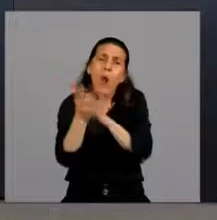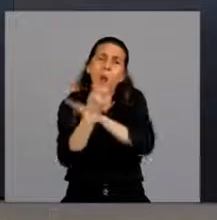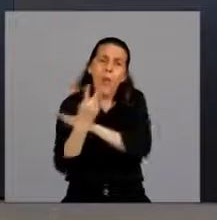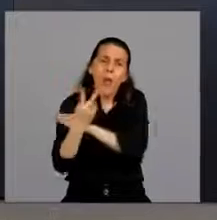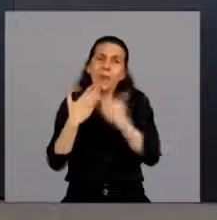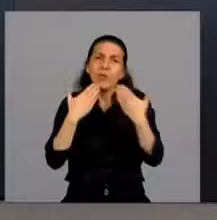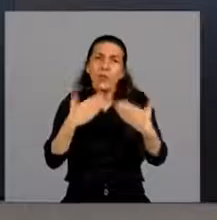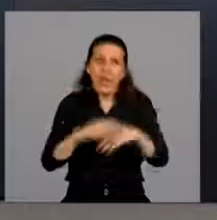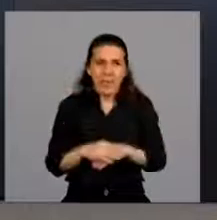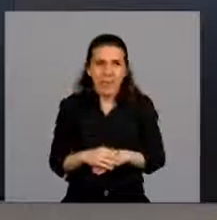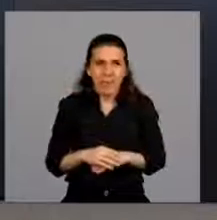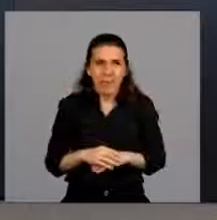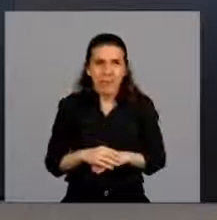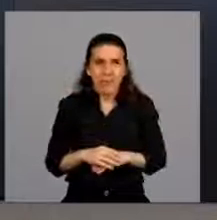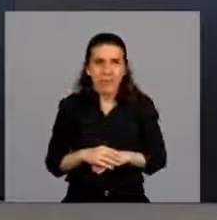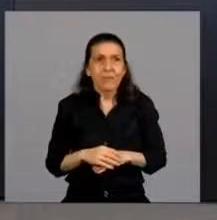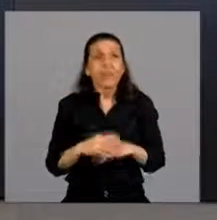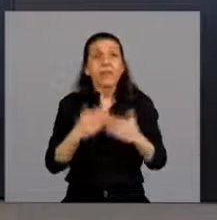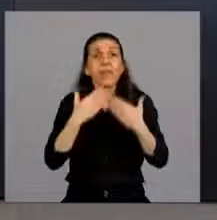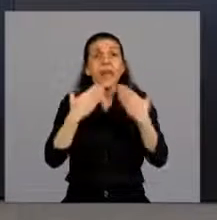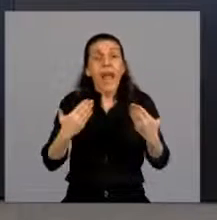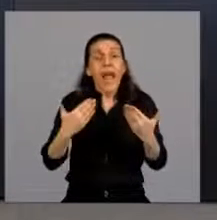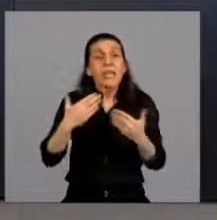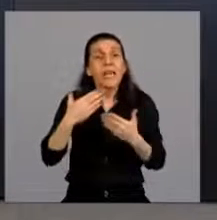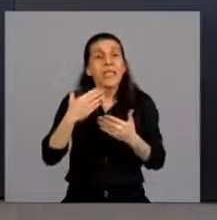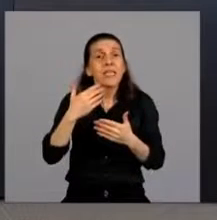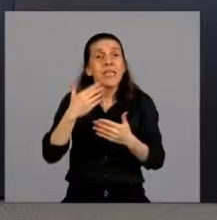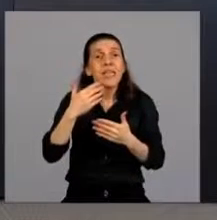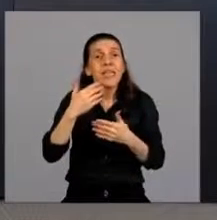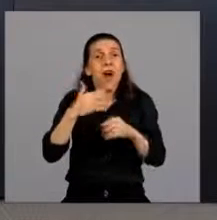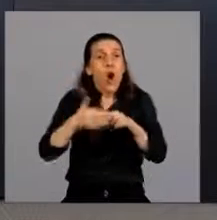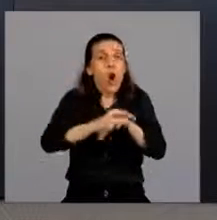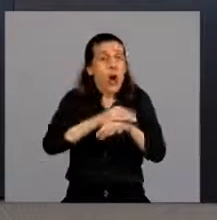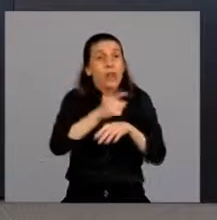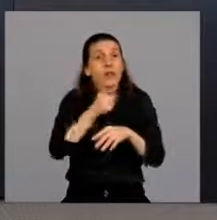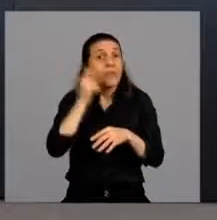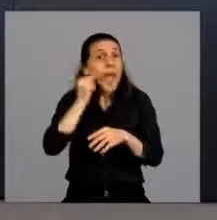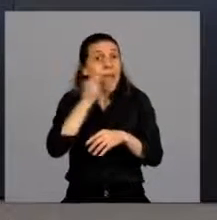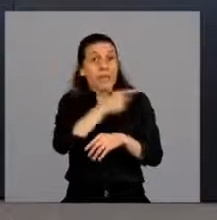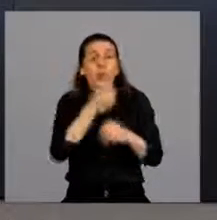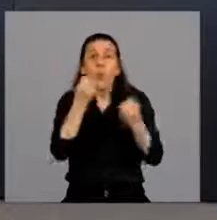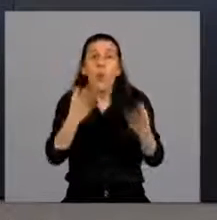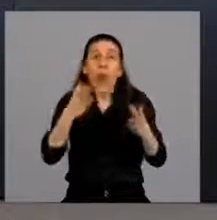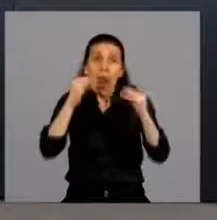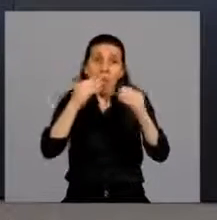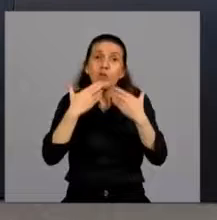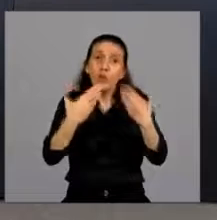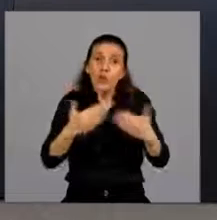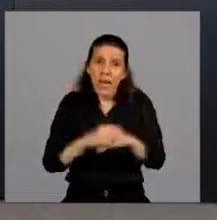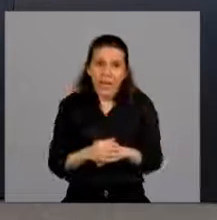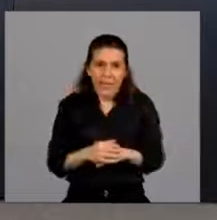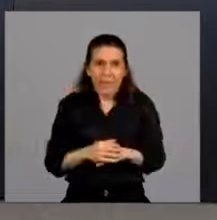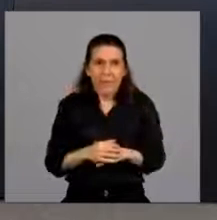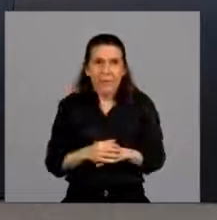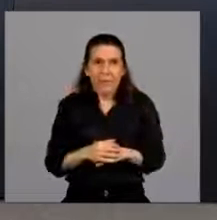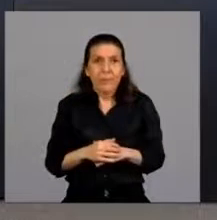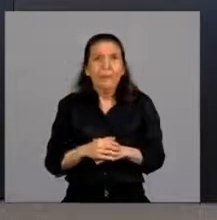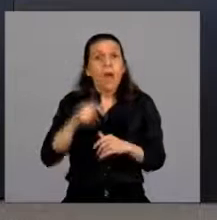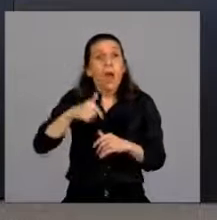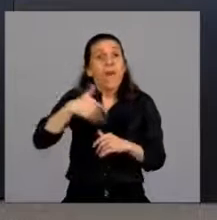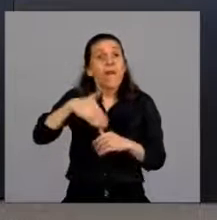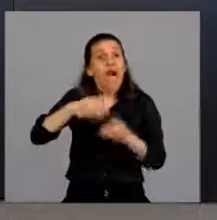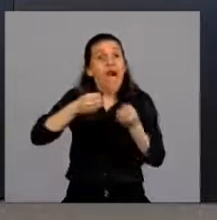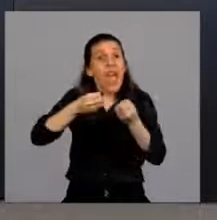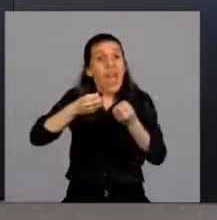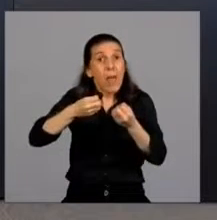gracias. Muchas gracias, Horacio. Axel. Bueno, buenas noches, muchas gracias. Vamos a empezar